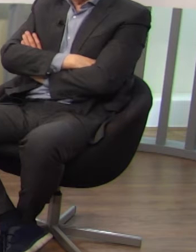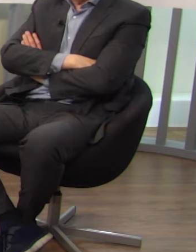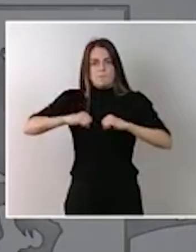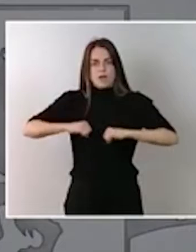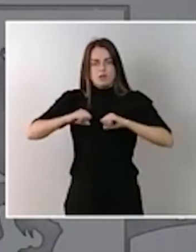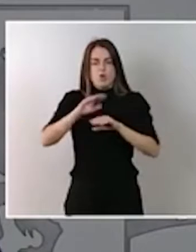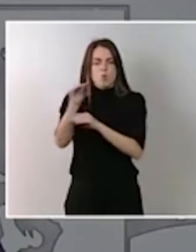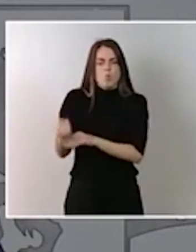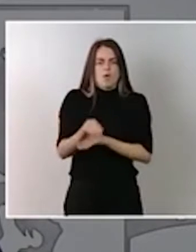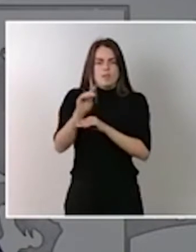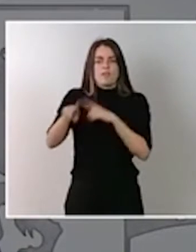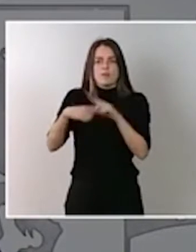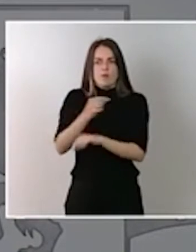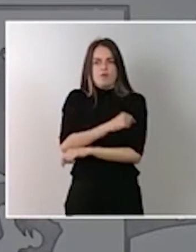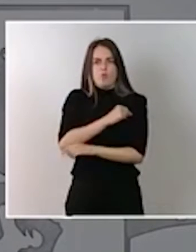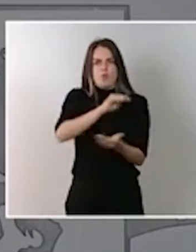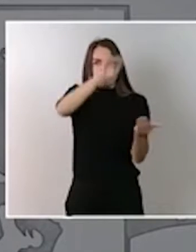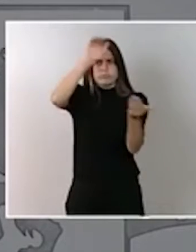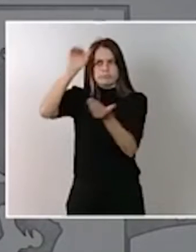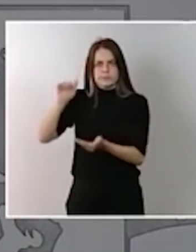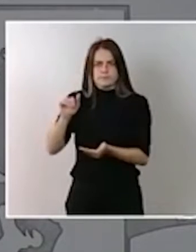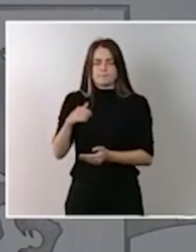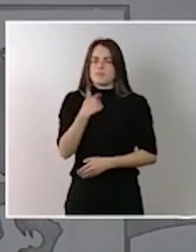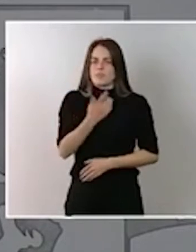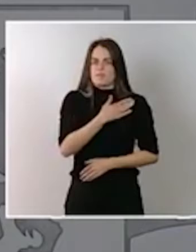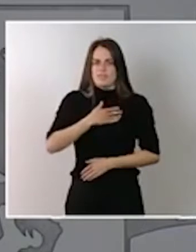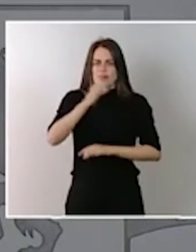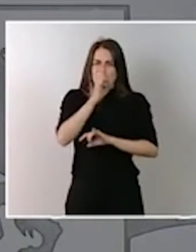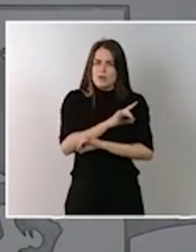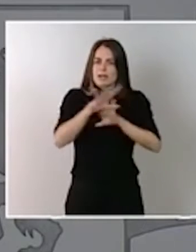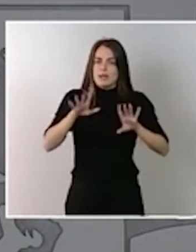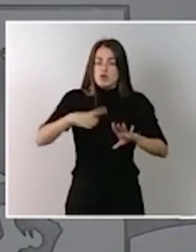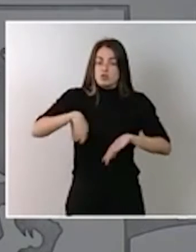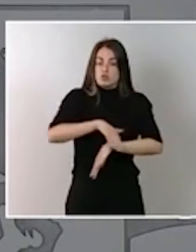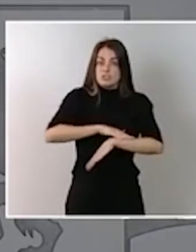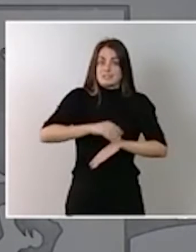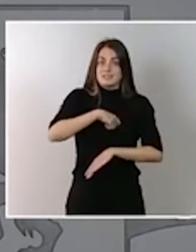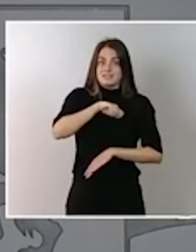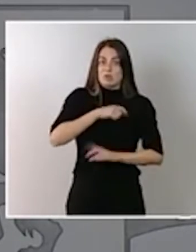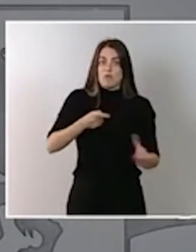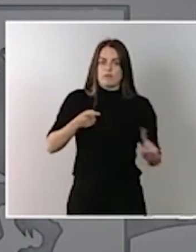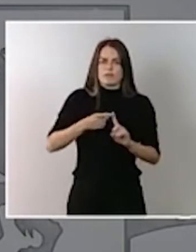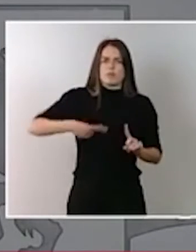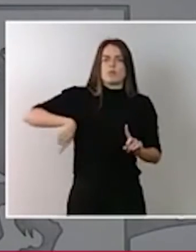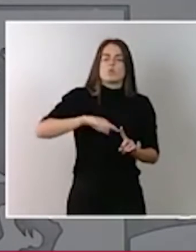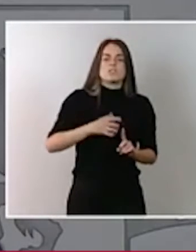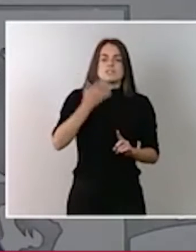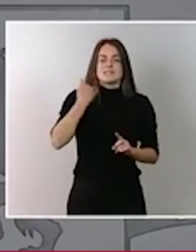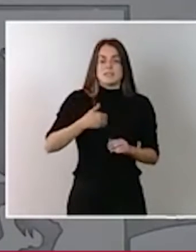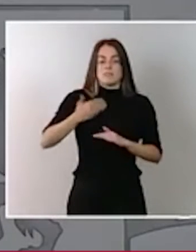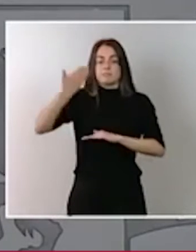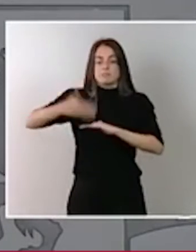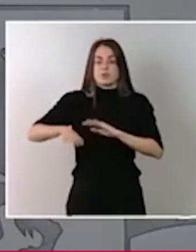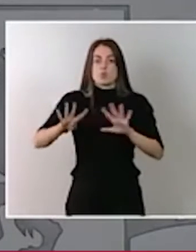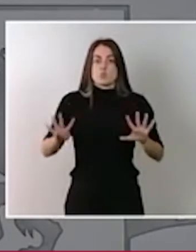Vamos a verlo. Lo que sí que le digo es que el objetivo del Gobierno de España es que, una vez vencido el plazo del 9 de mayo y, por